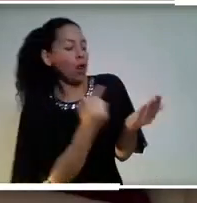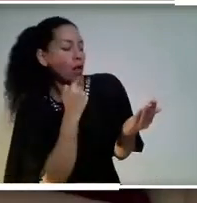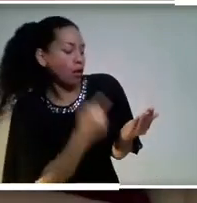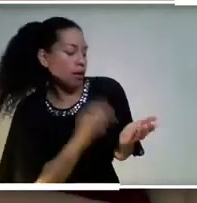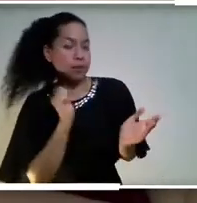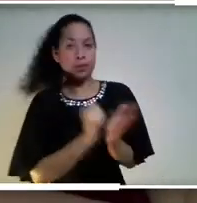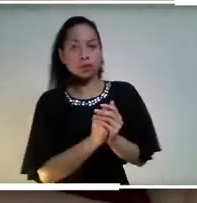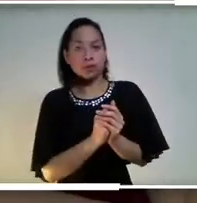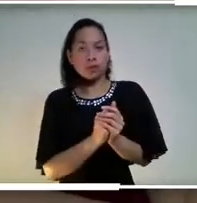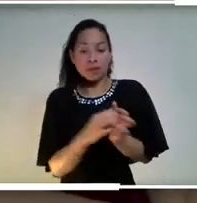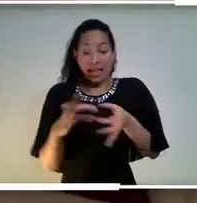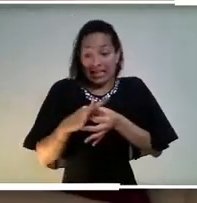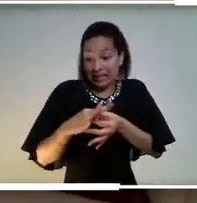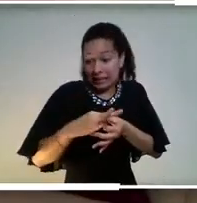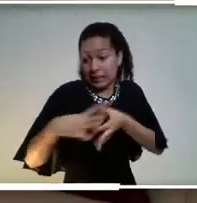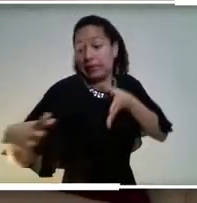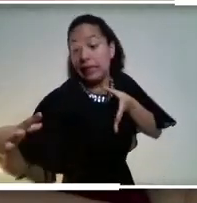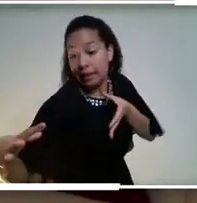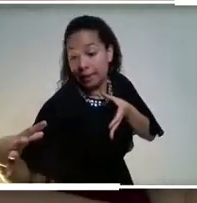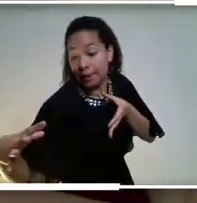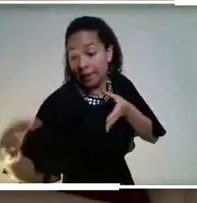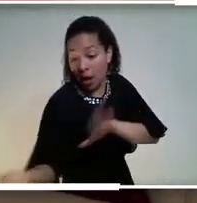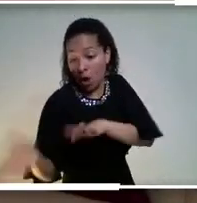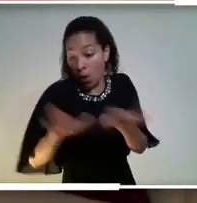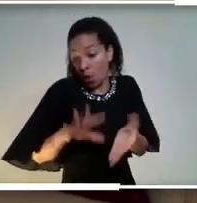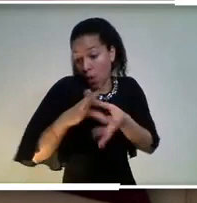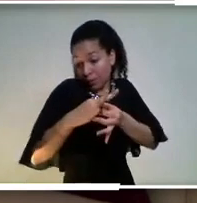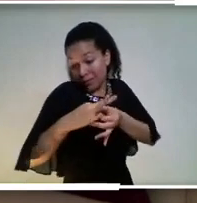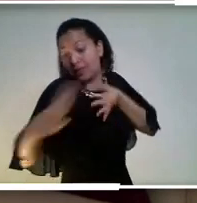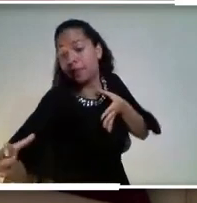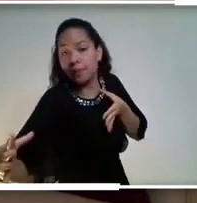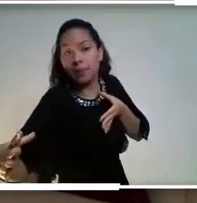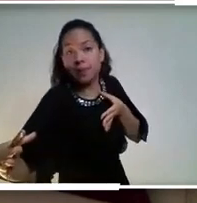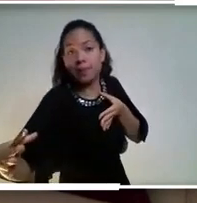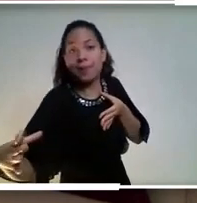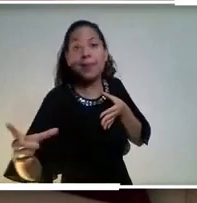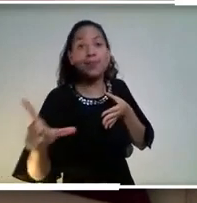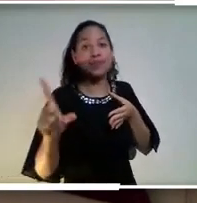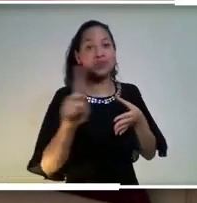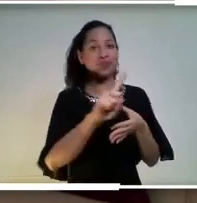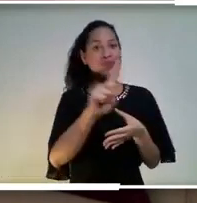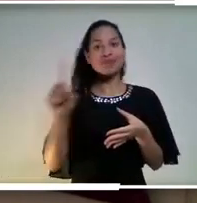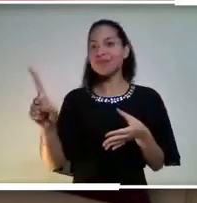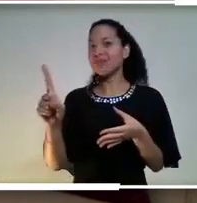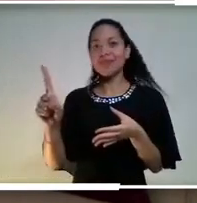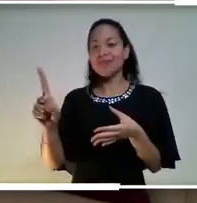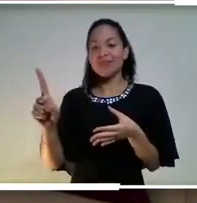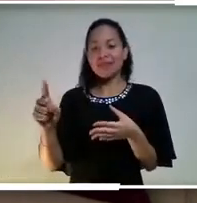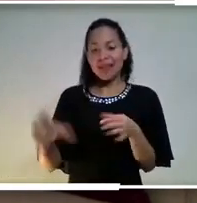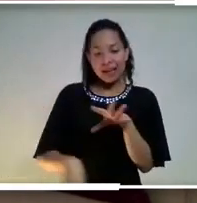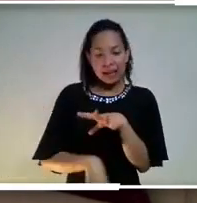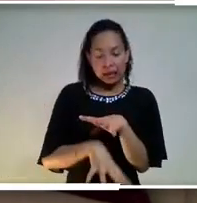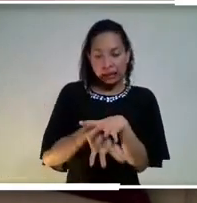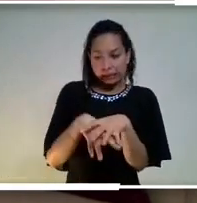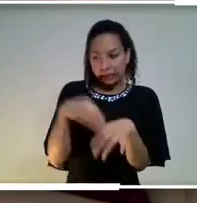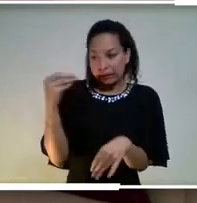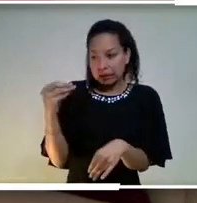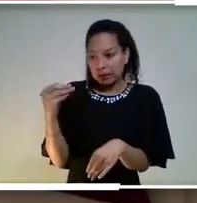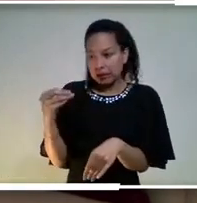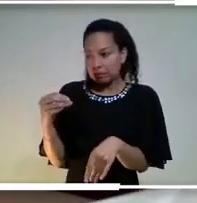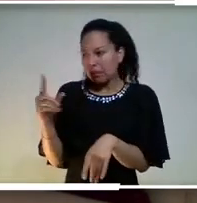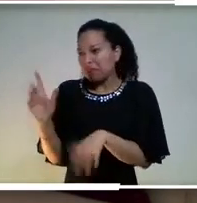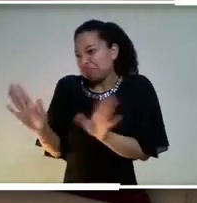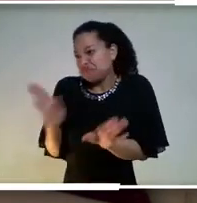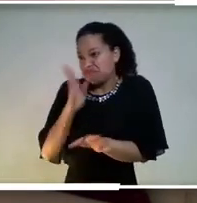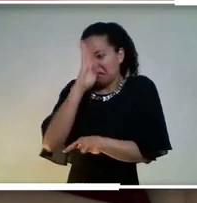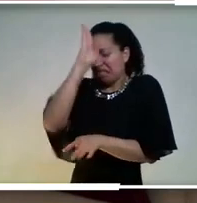morir ese concepto de alma o algo flotando en alguna parte viene del paganismo de la biblia de los griegos